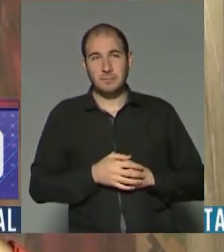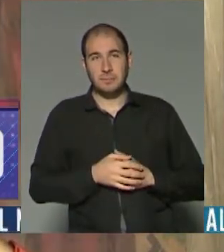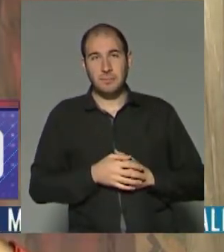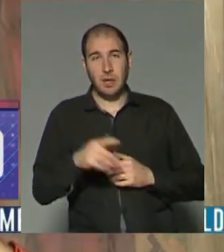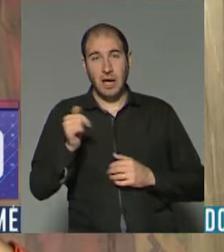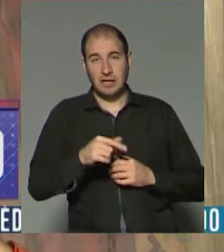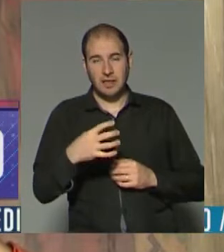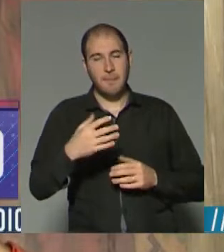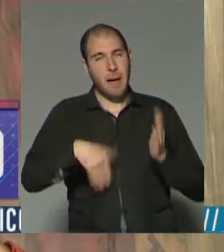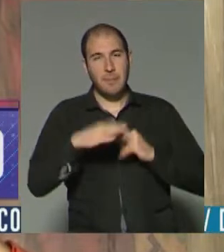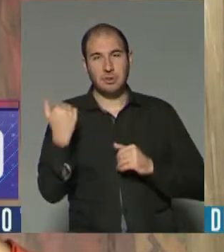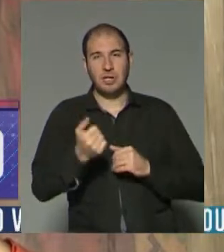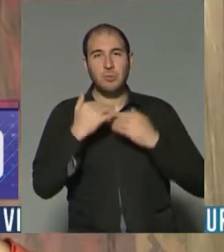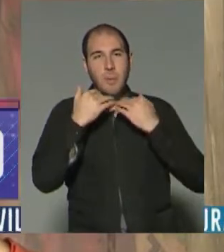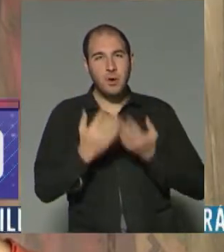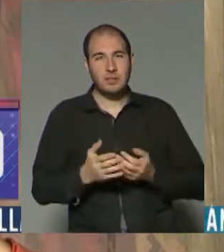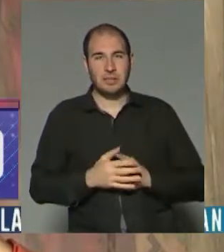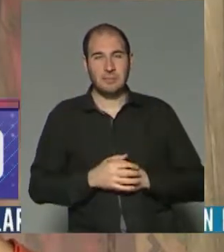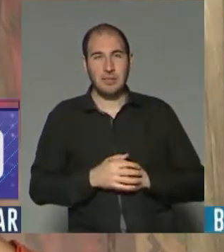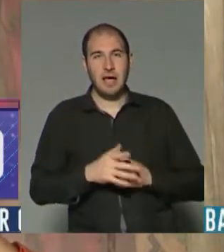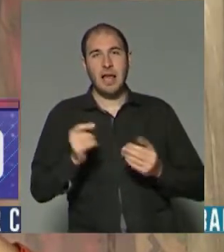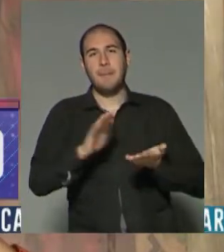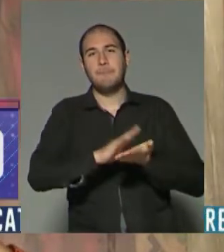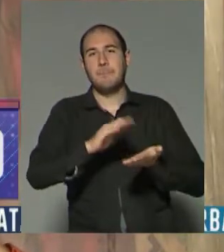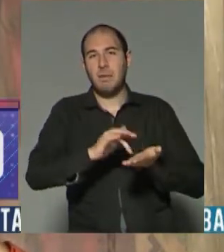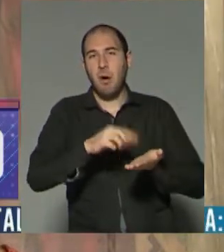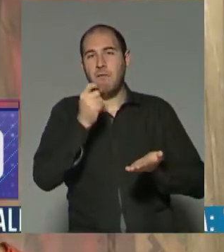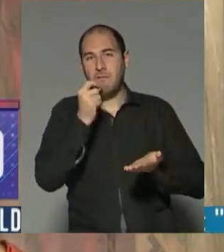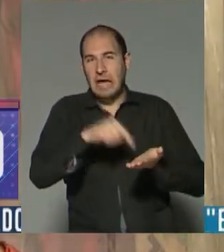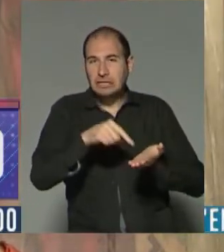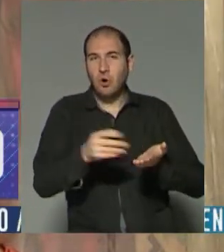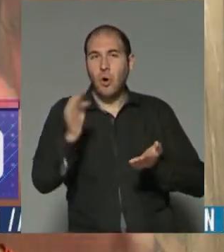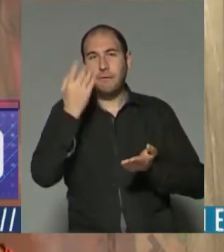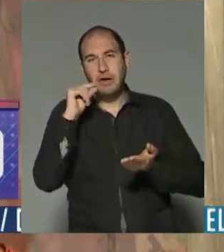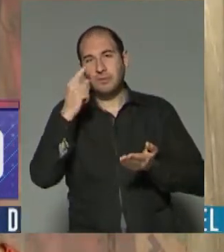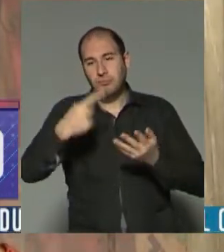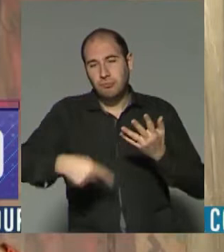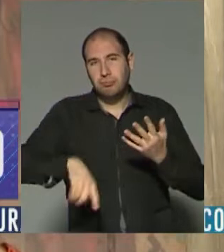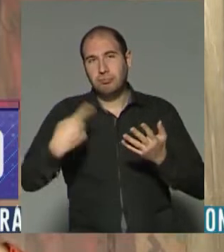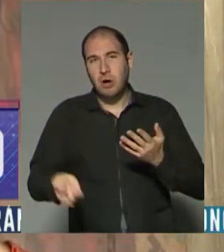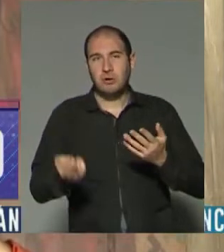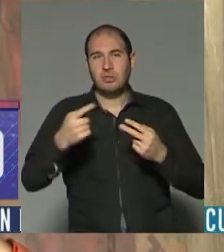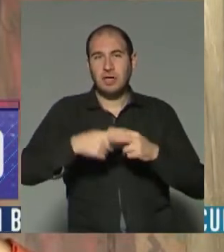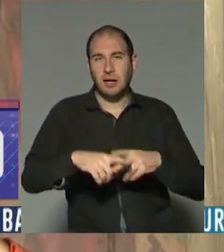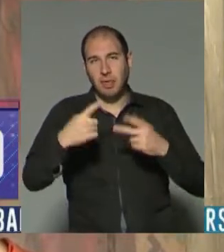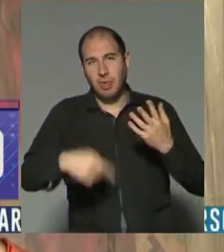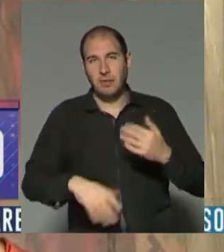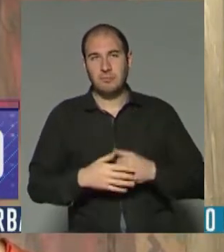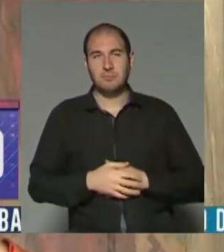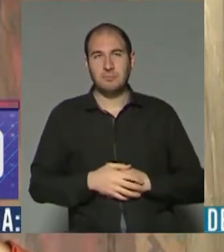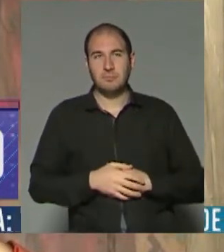Esta es una de las claves, digamos, más allá de lo que son plataformas en sí, o una red social, otra red social, o una técnica, otra técnica,